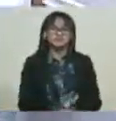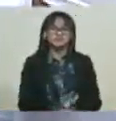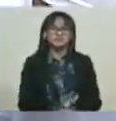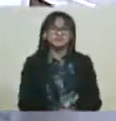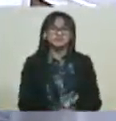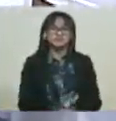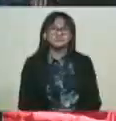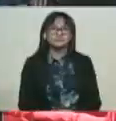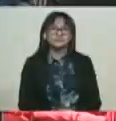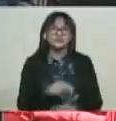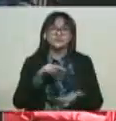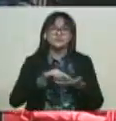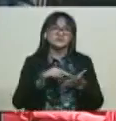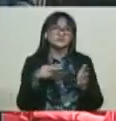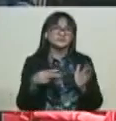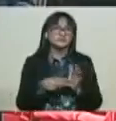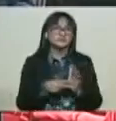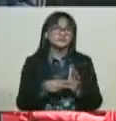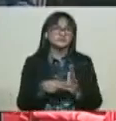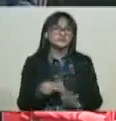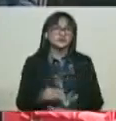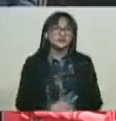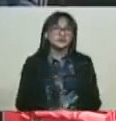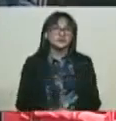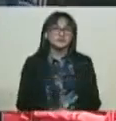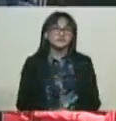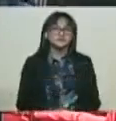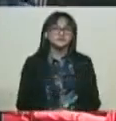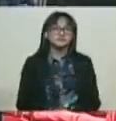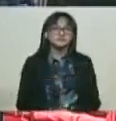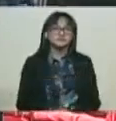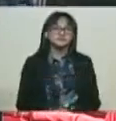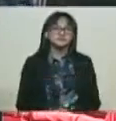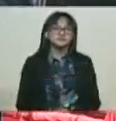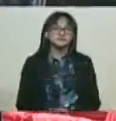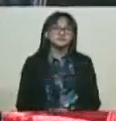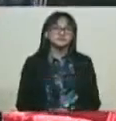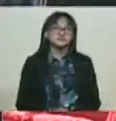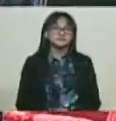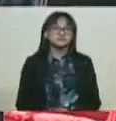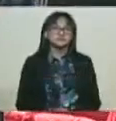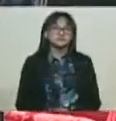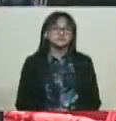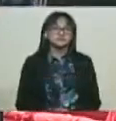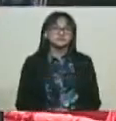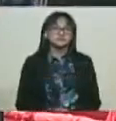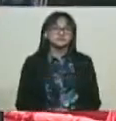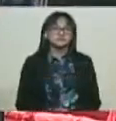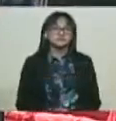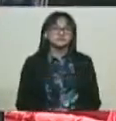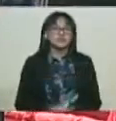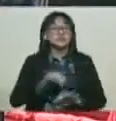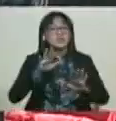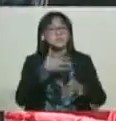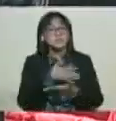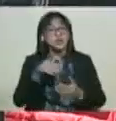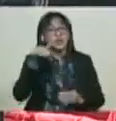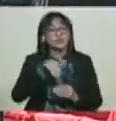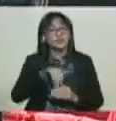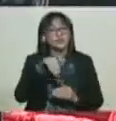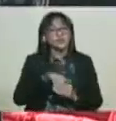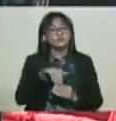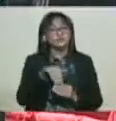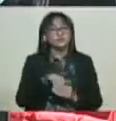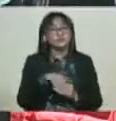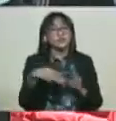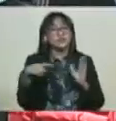quiere decir que podríamos estar llegando a 10 millones de votos que es